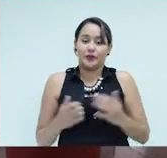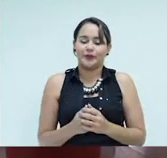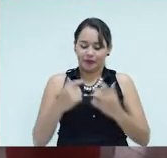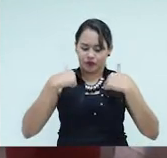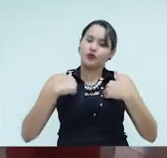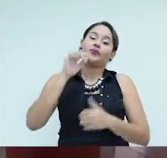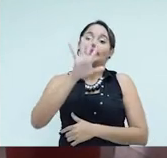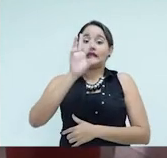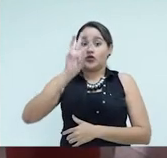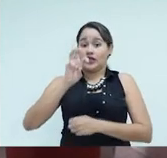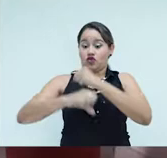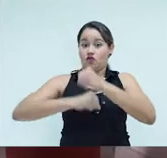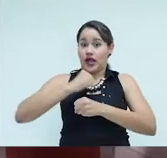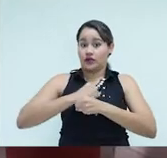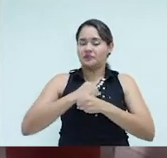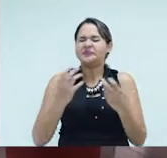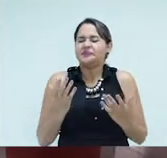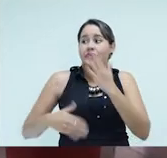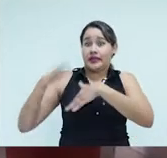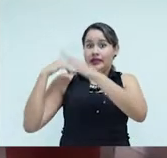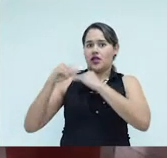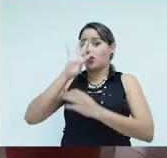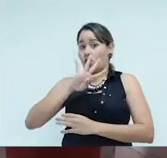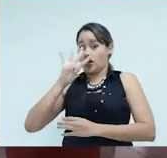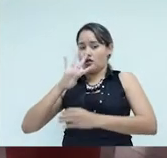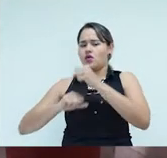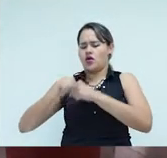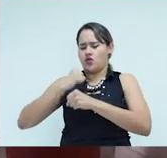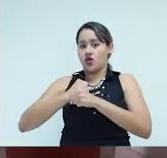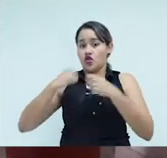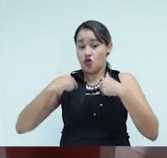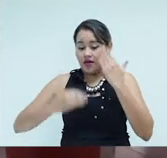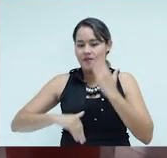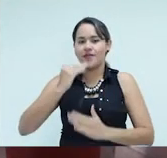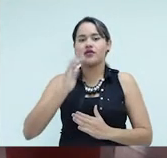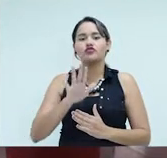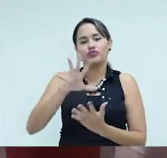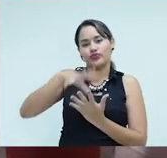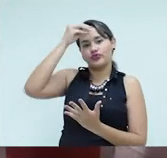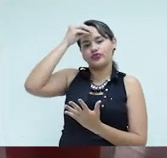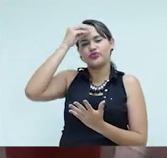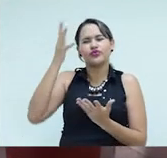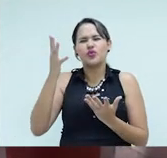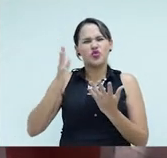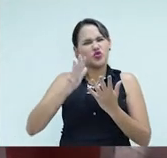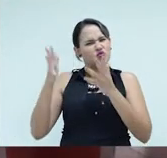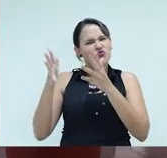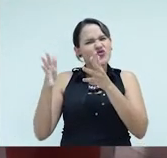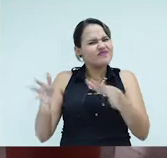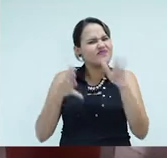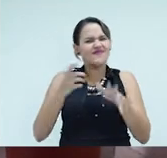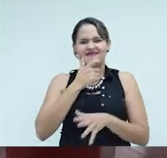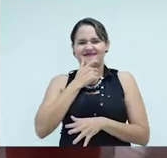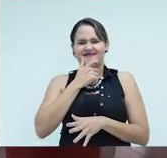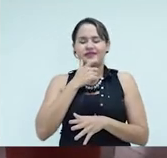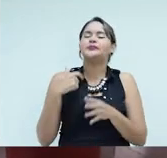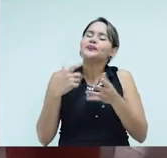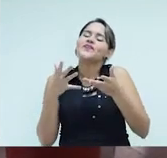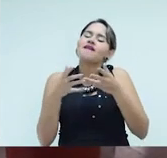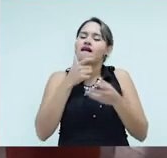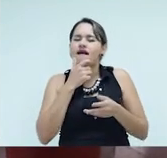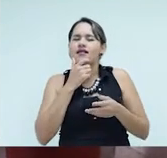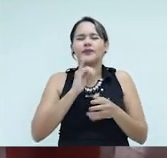canal en YouTube, donde comencé a hacer videos con profesionales en los temas que doy en mis